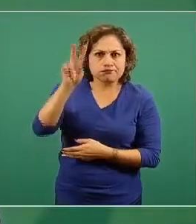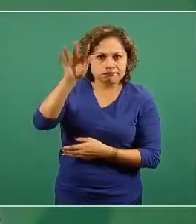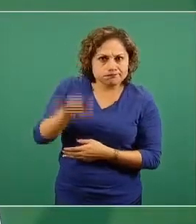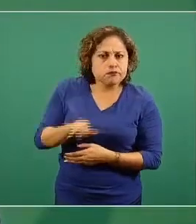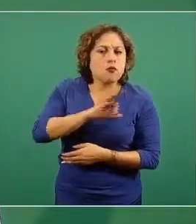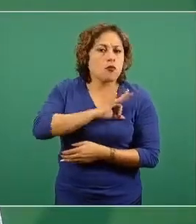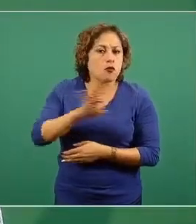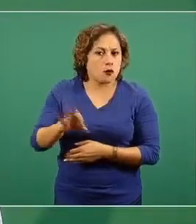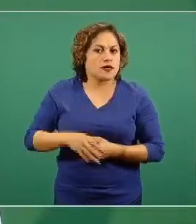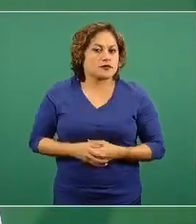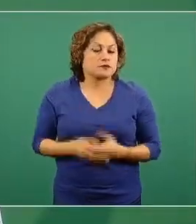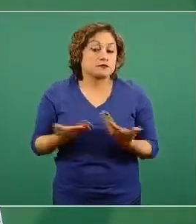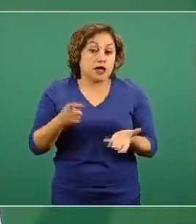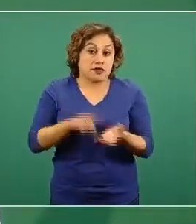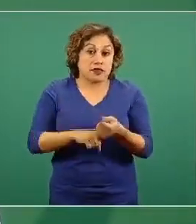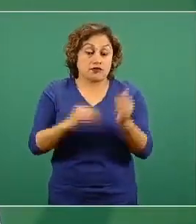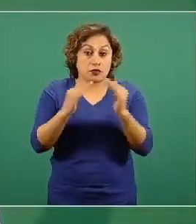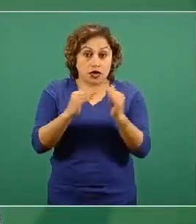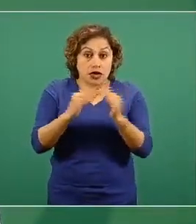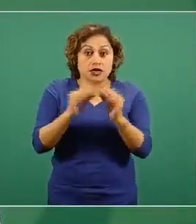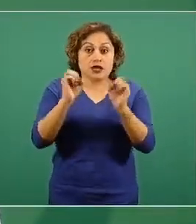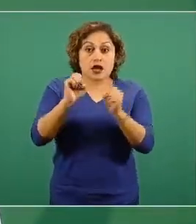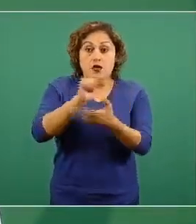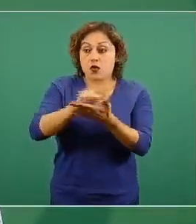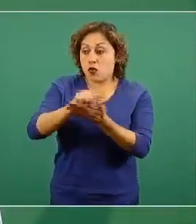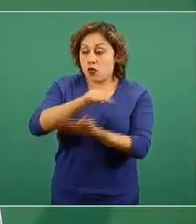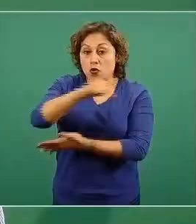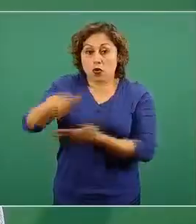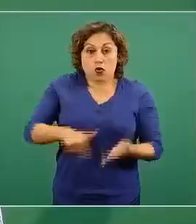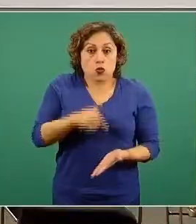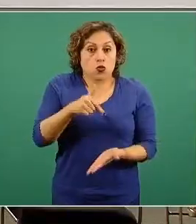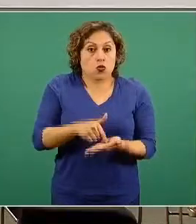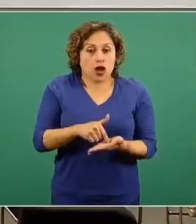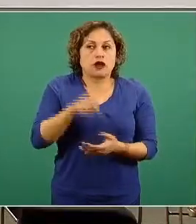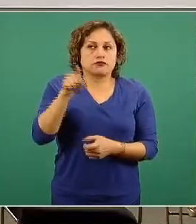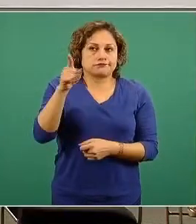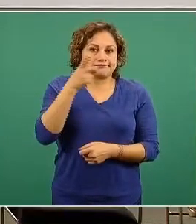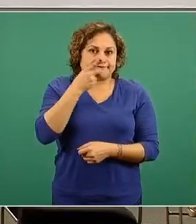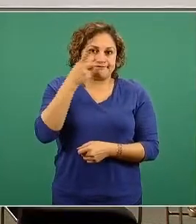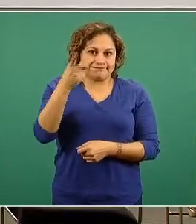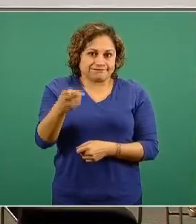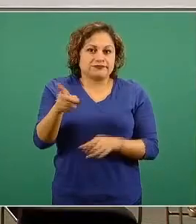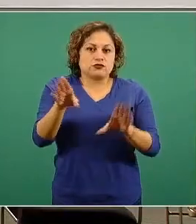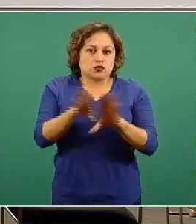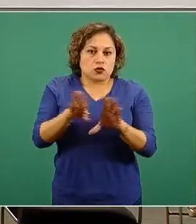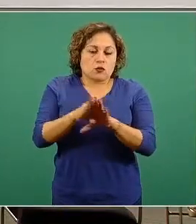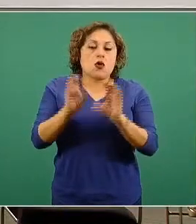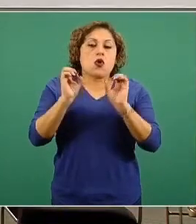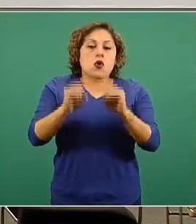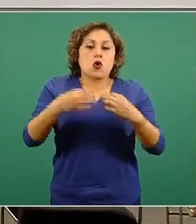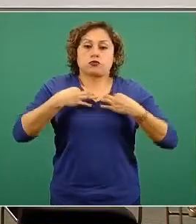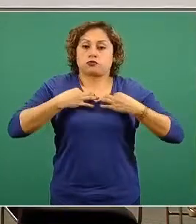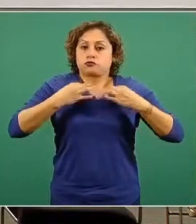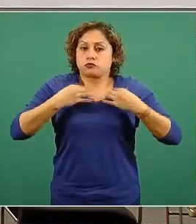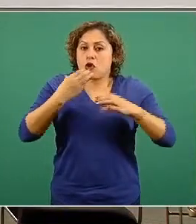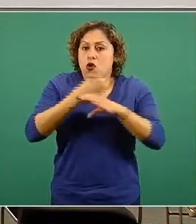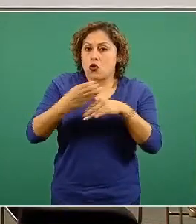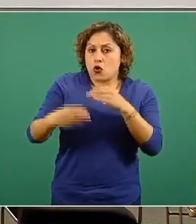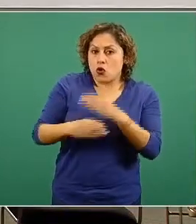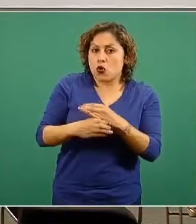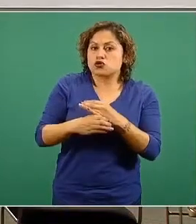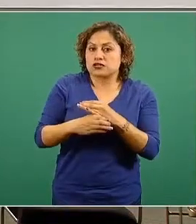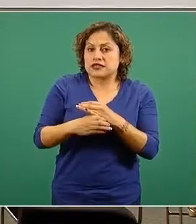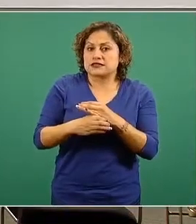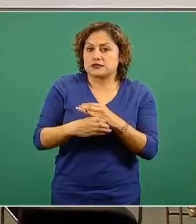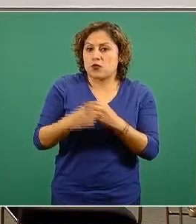interior de un domicilio o aseo de este tipo de toda, en su momento, indumentaria que podría haber estado en contacto con la persona,